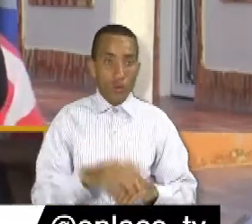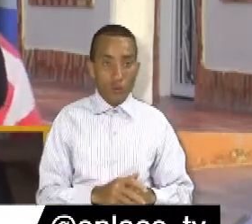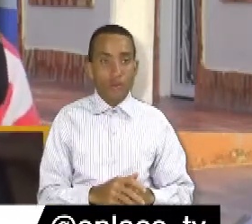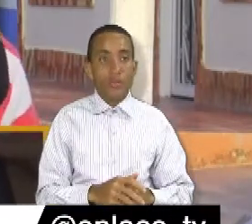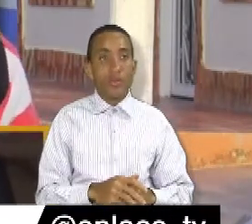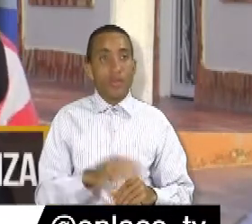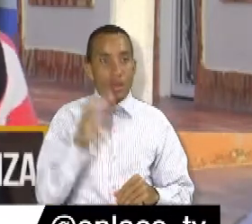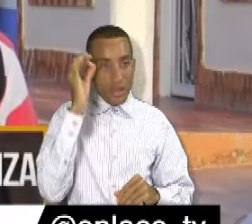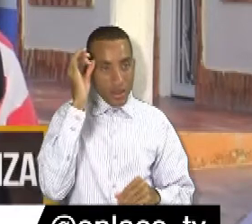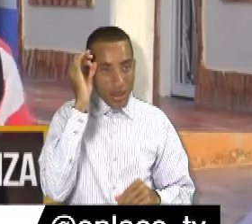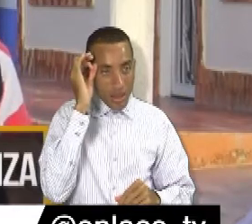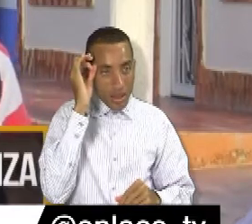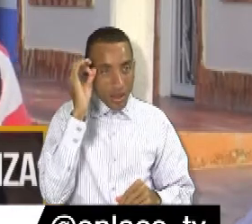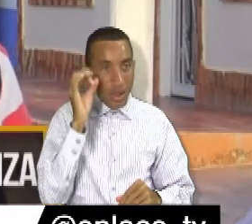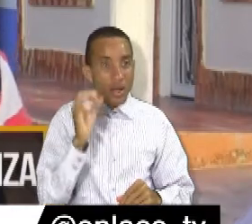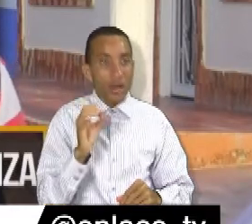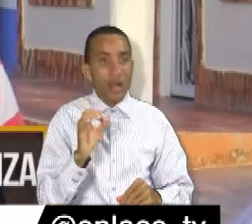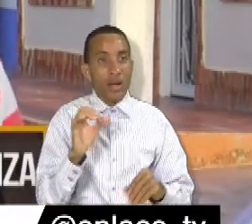agarrar